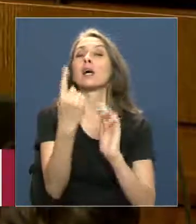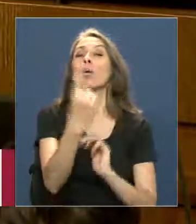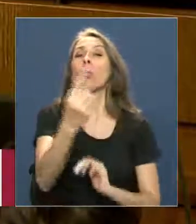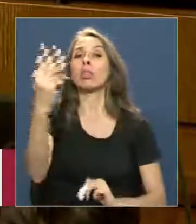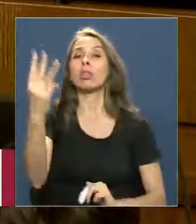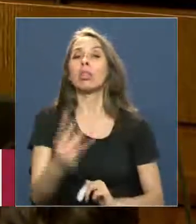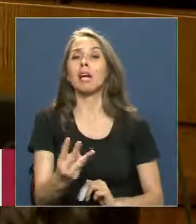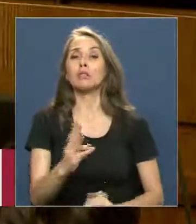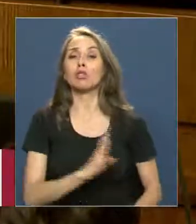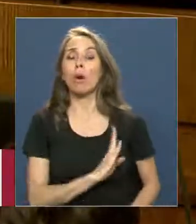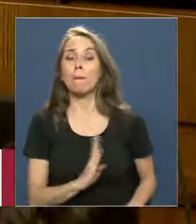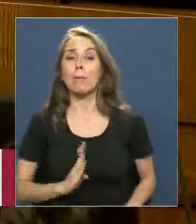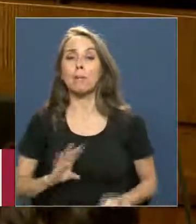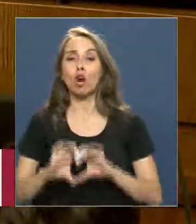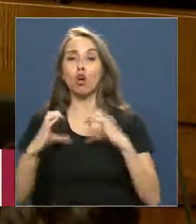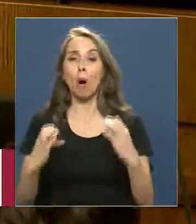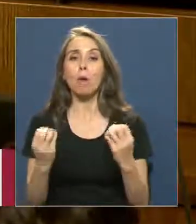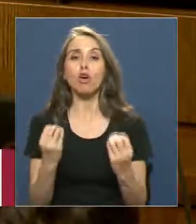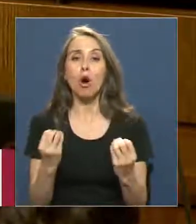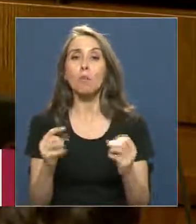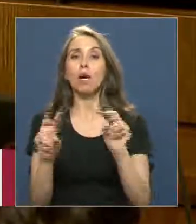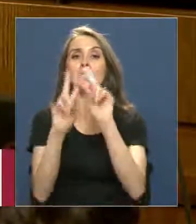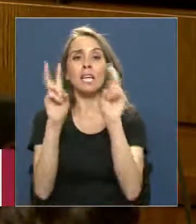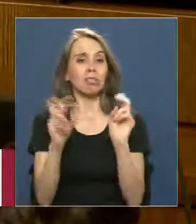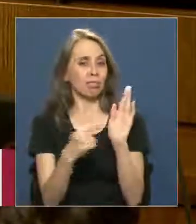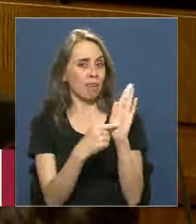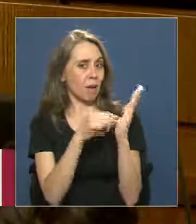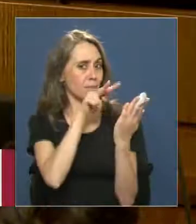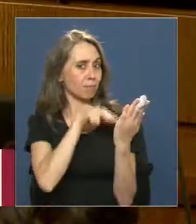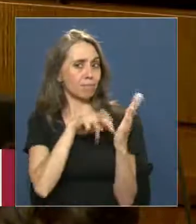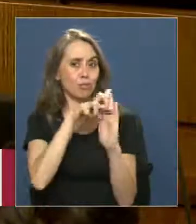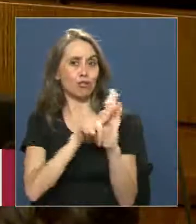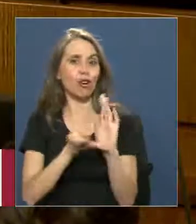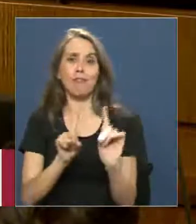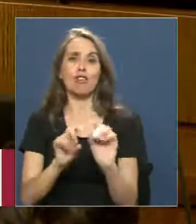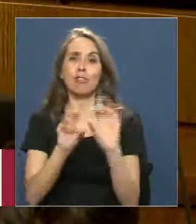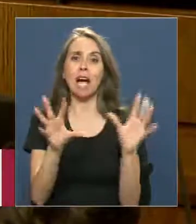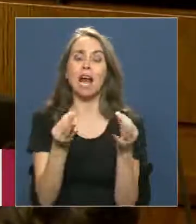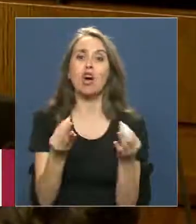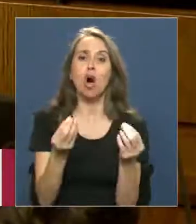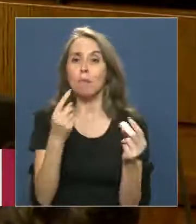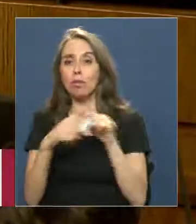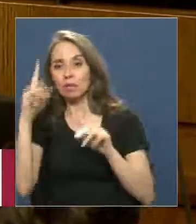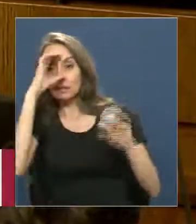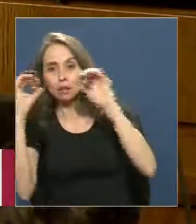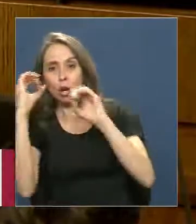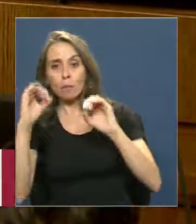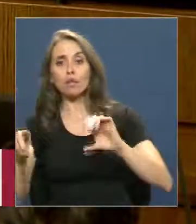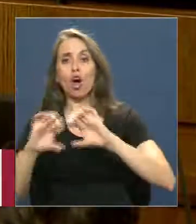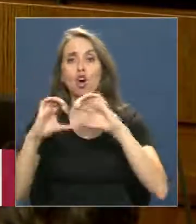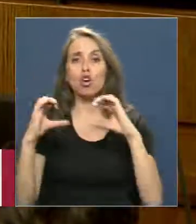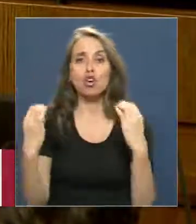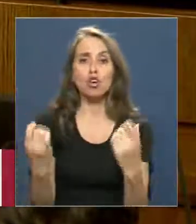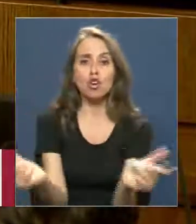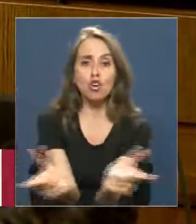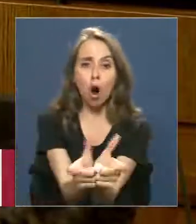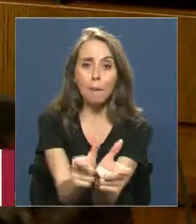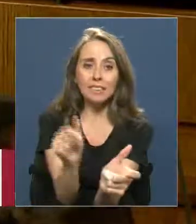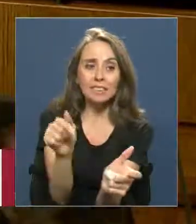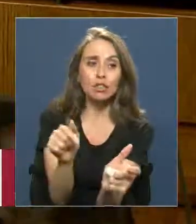parte de los miembros de la corporación? Es un tema que todavía no está claro. Existen visiones al interior de la comisión de que esto se